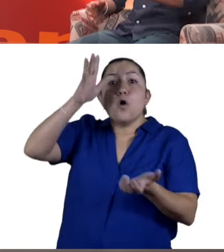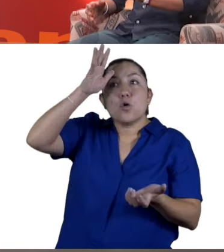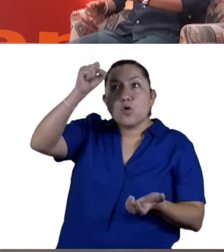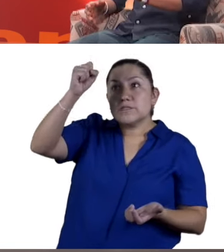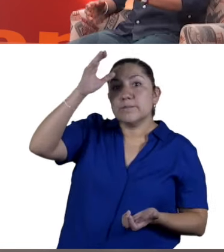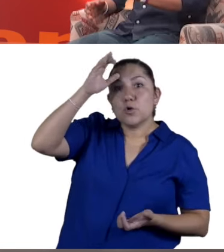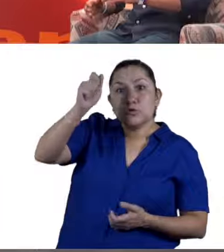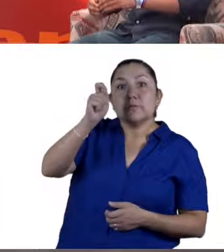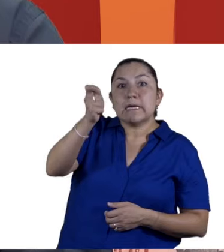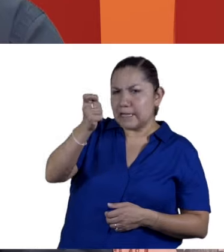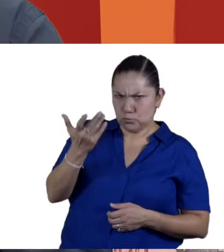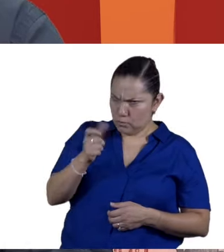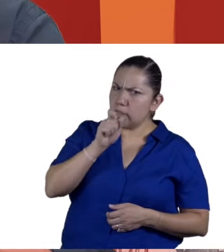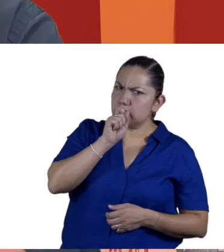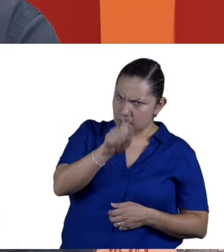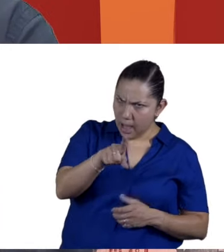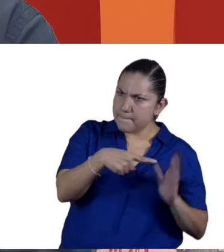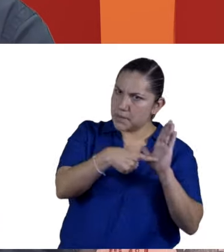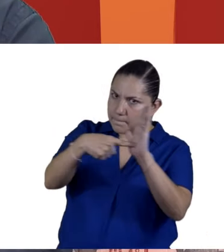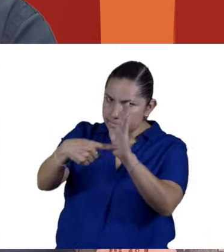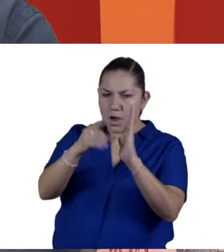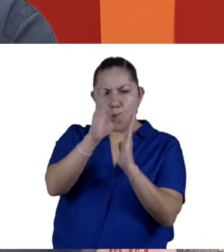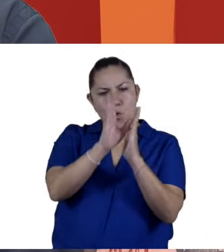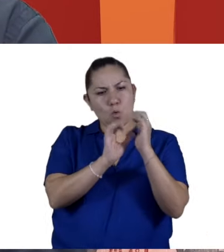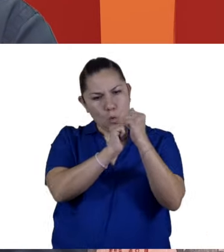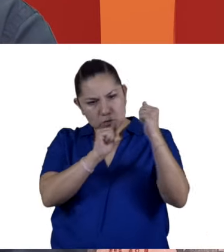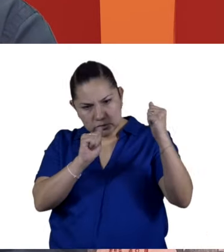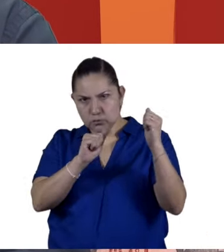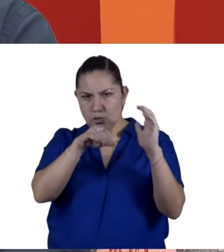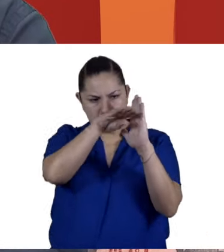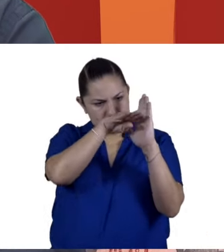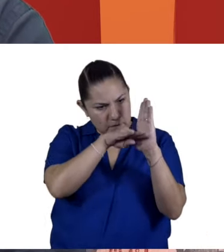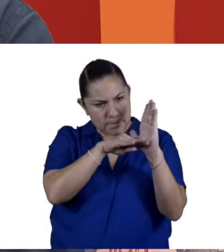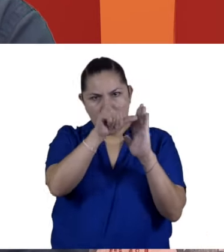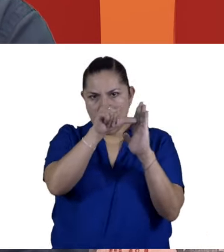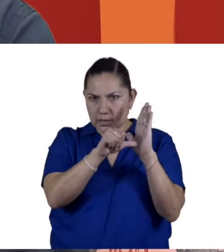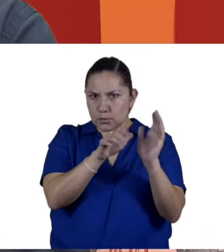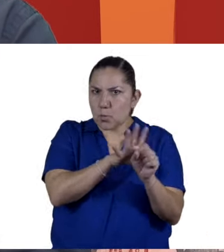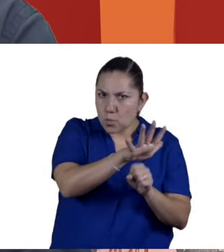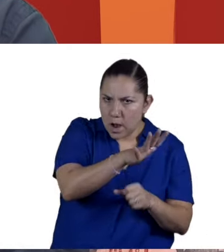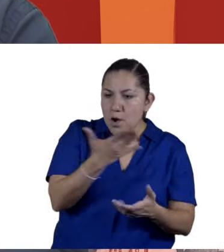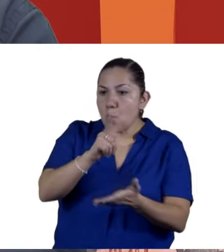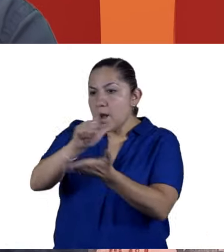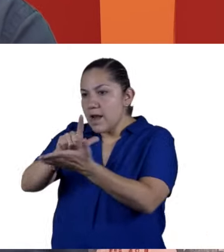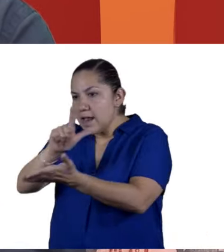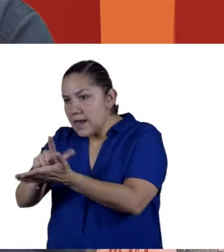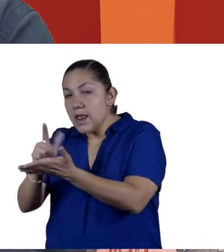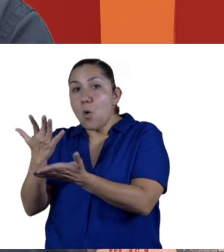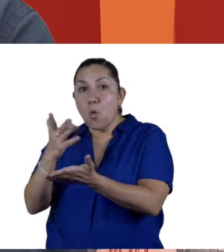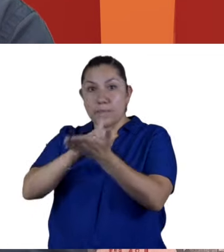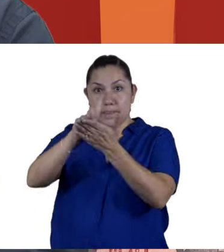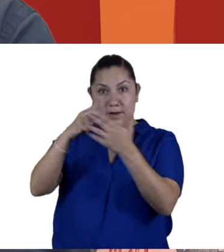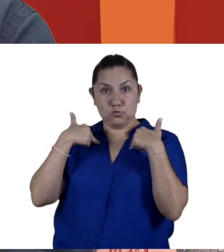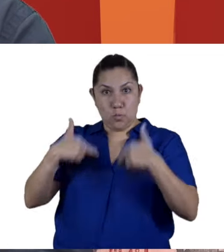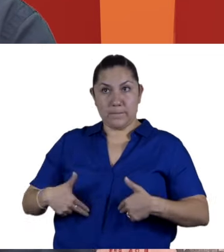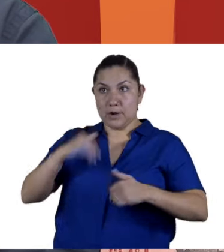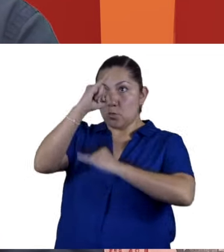sea los términos y conceptos, sino acercarles que artículos constitucionales, que leyes vigentes, que tratados